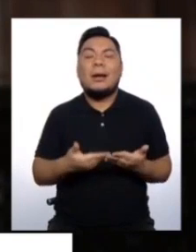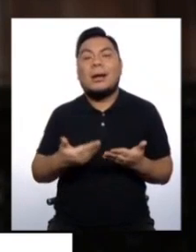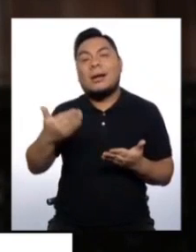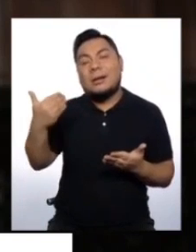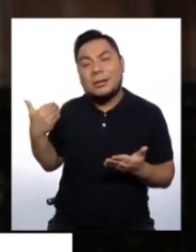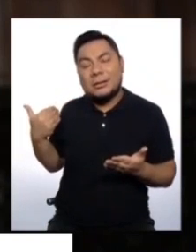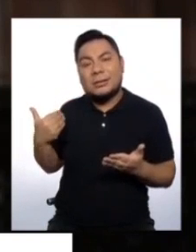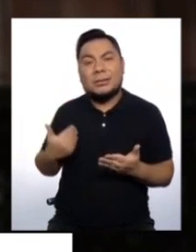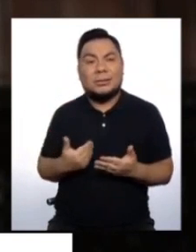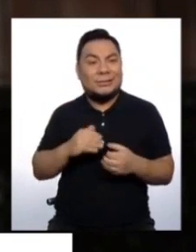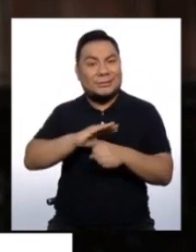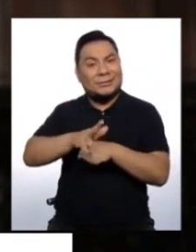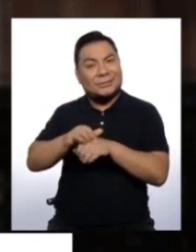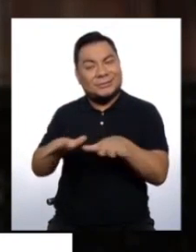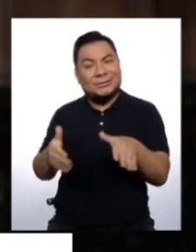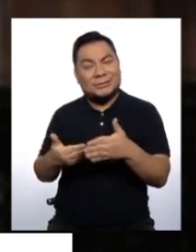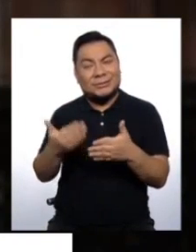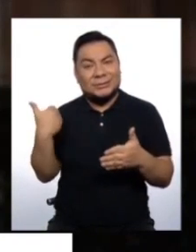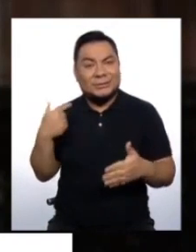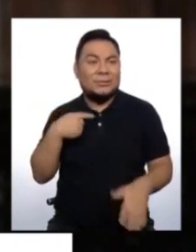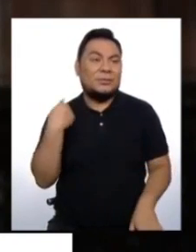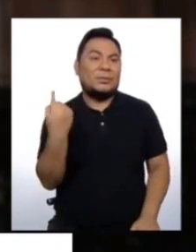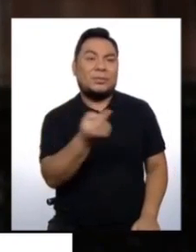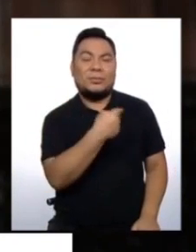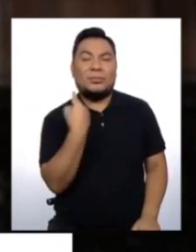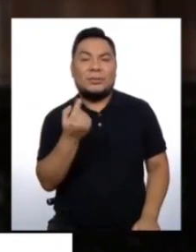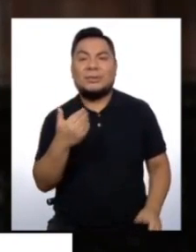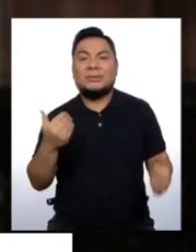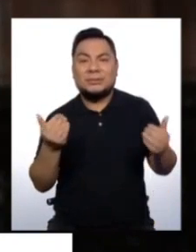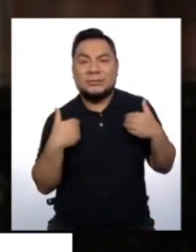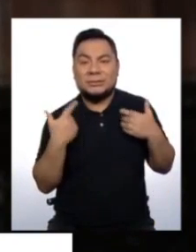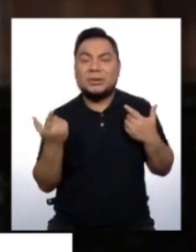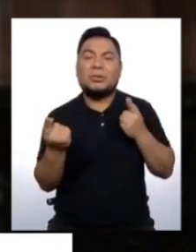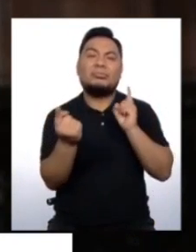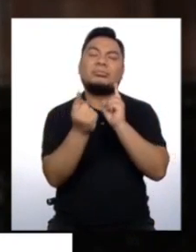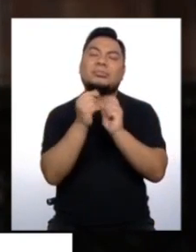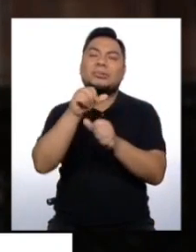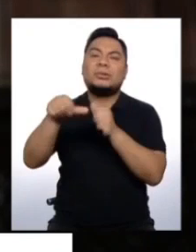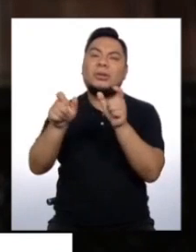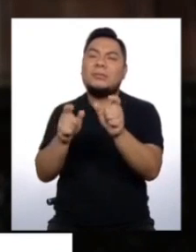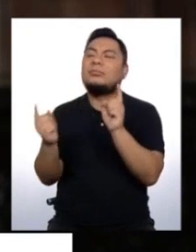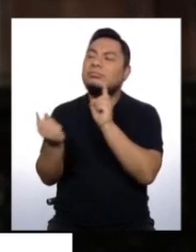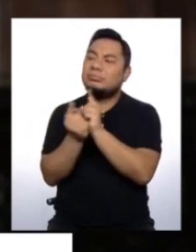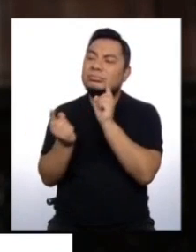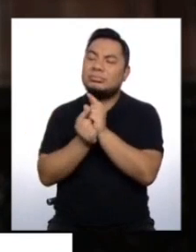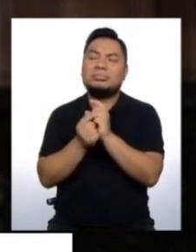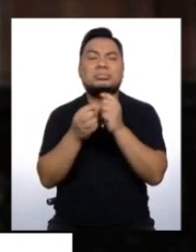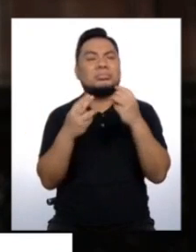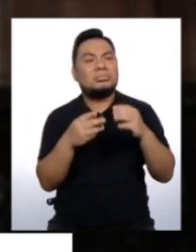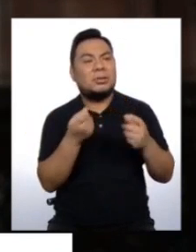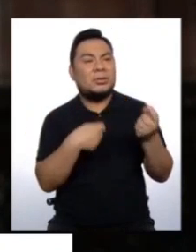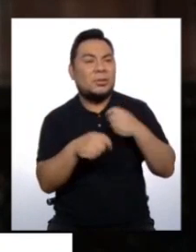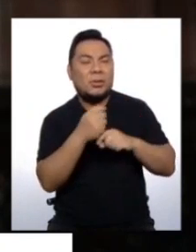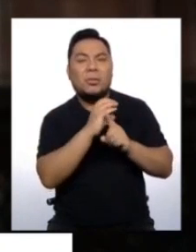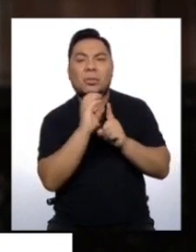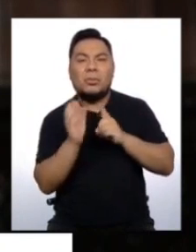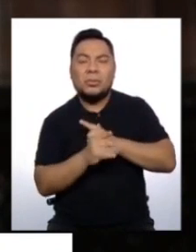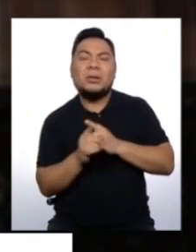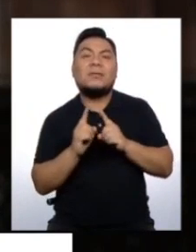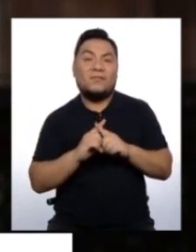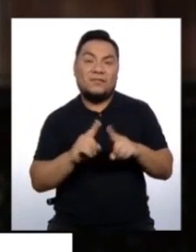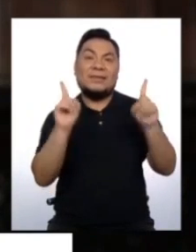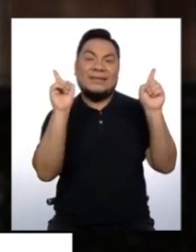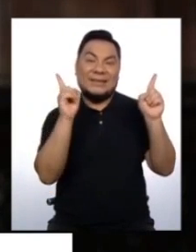de la pandemia nosotros teníamos nuestras relaciones sociales, comerciales, económicas, culturales, de una